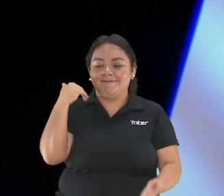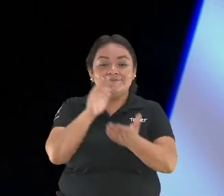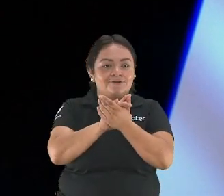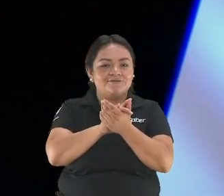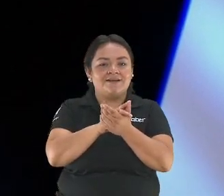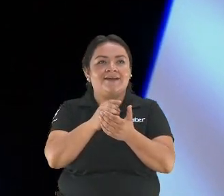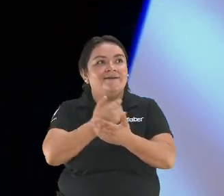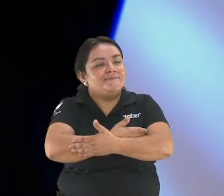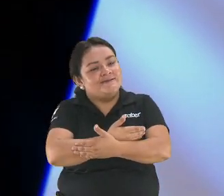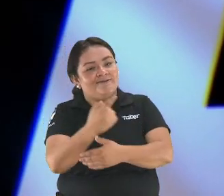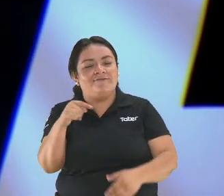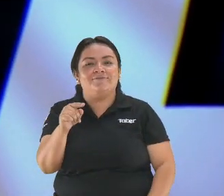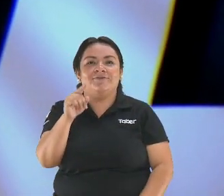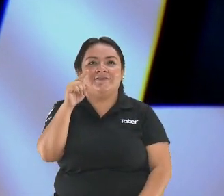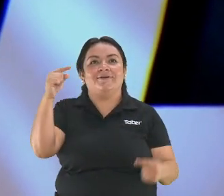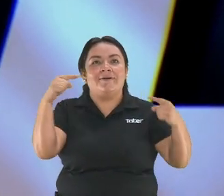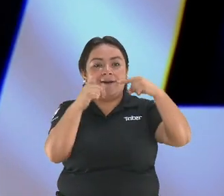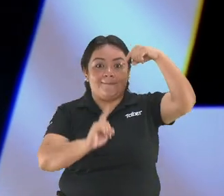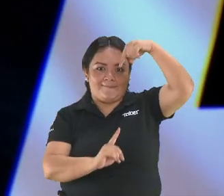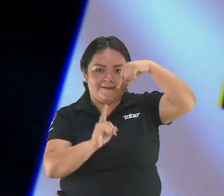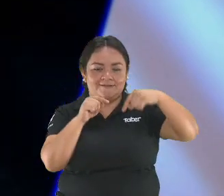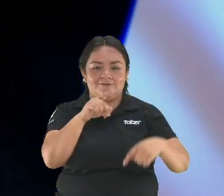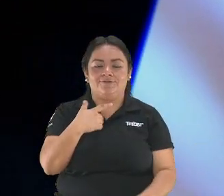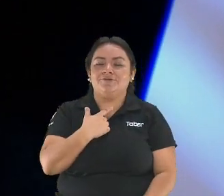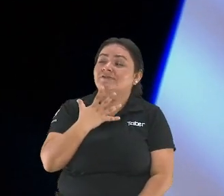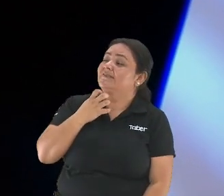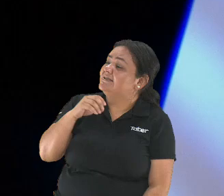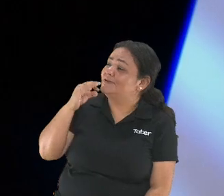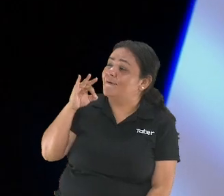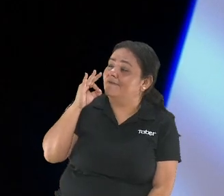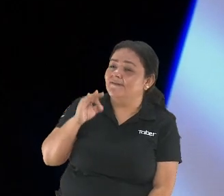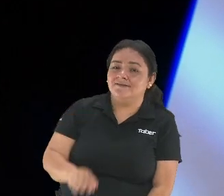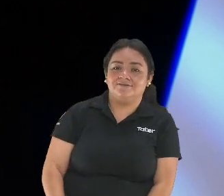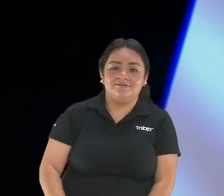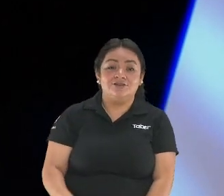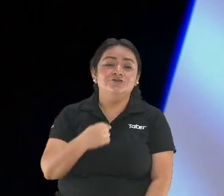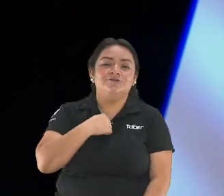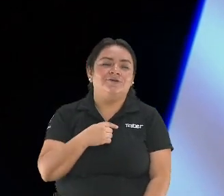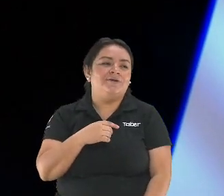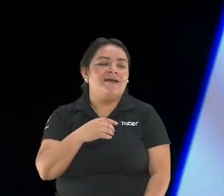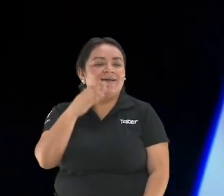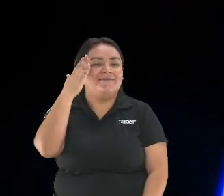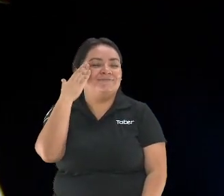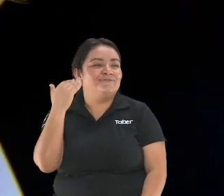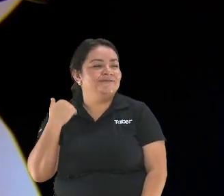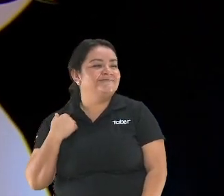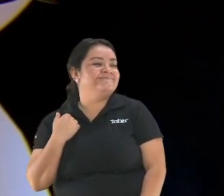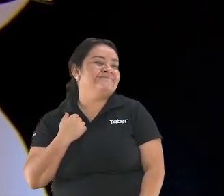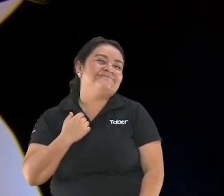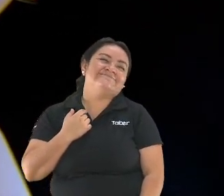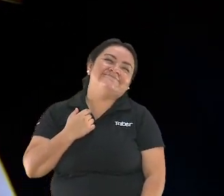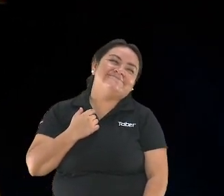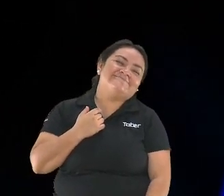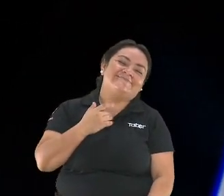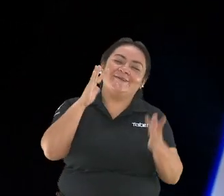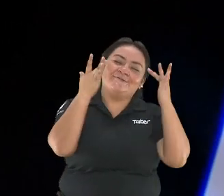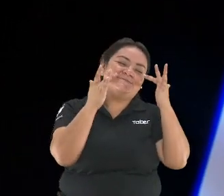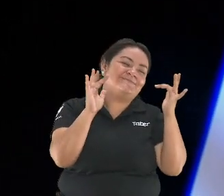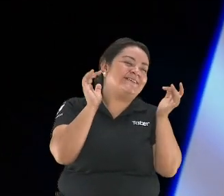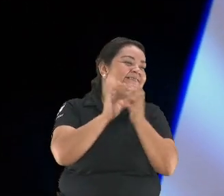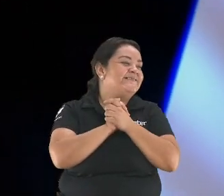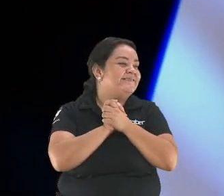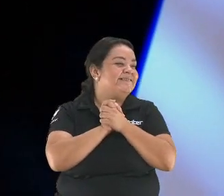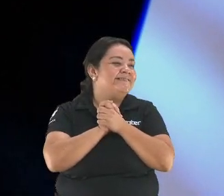ahí a metrocentro y le dije quiero café y ella con su voz bien tranquila como siempre me